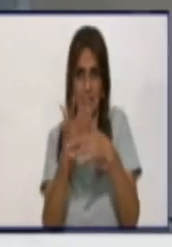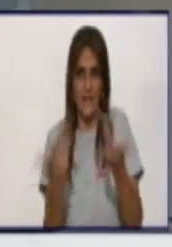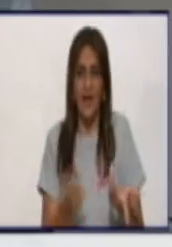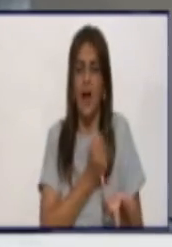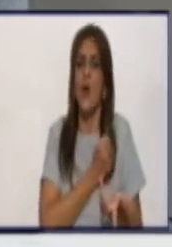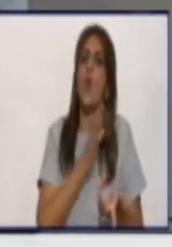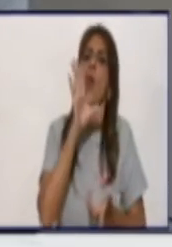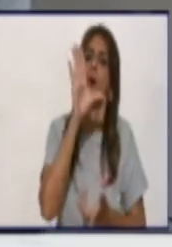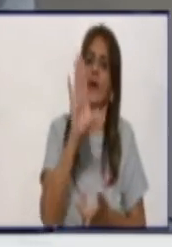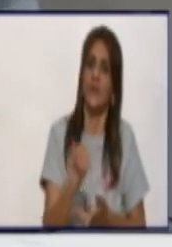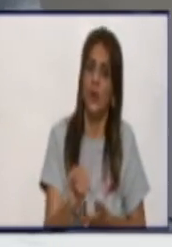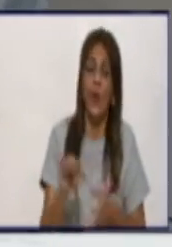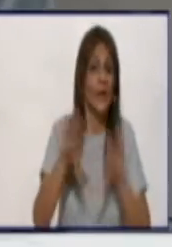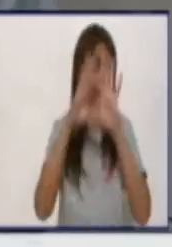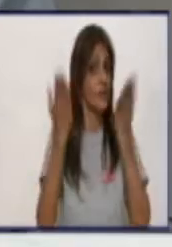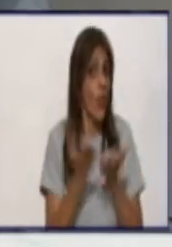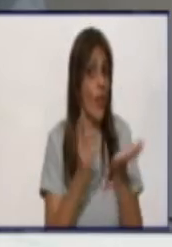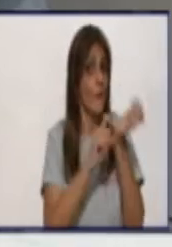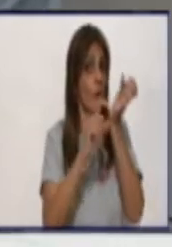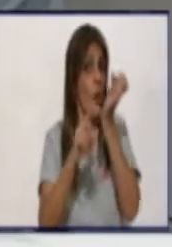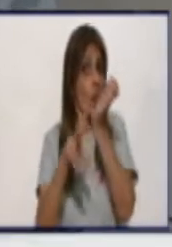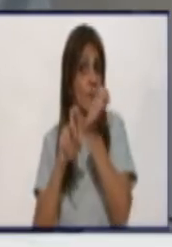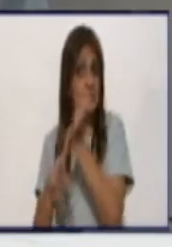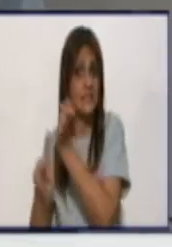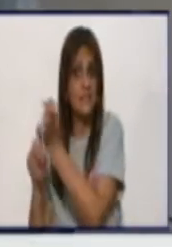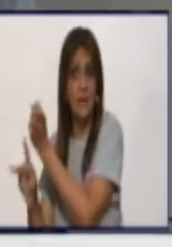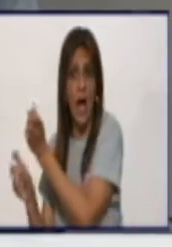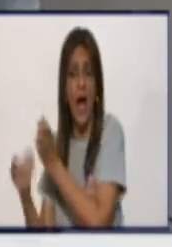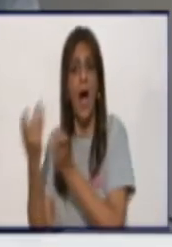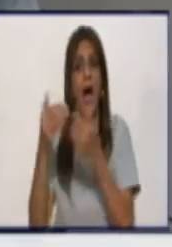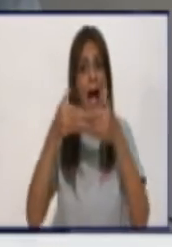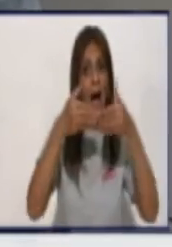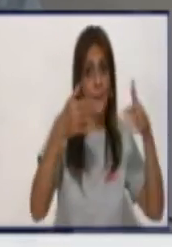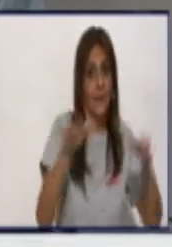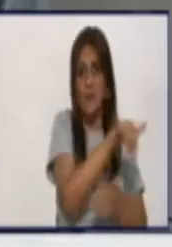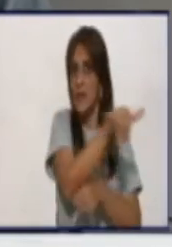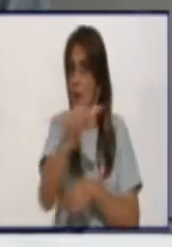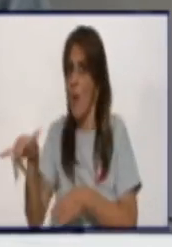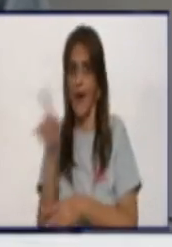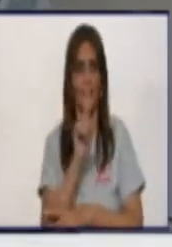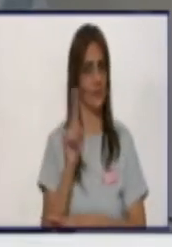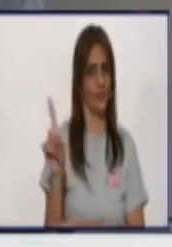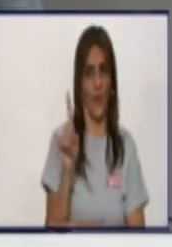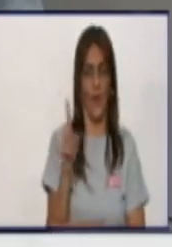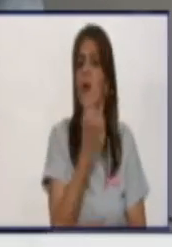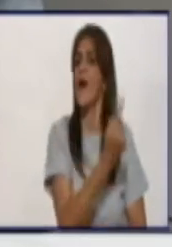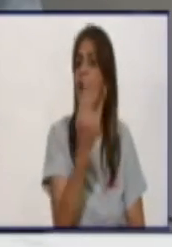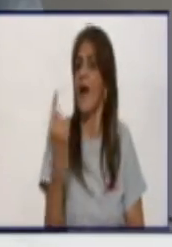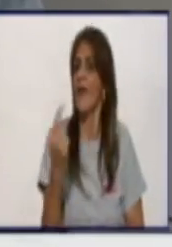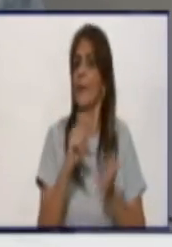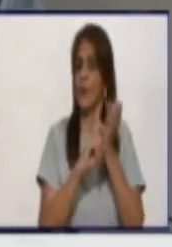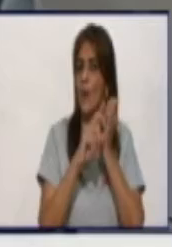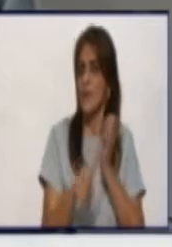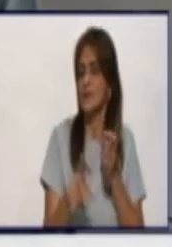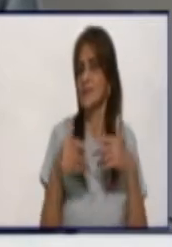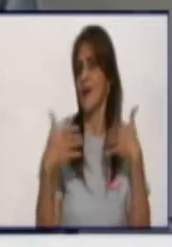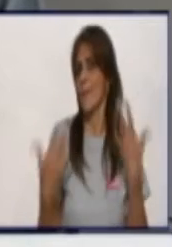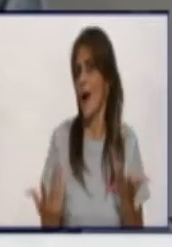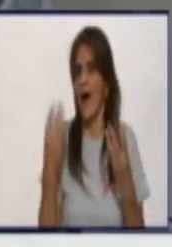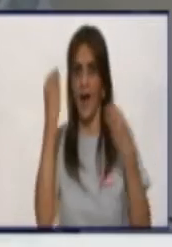al único en todo el país sino que cada provincia fue apreciando en qué situación está muy concreta y eso también le pasó a la